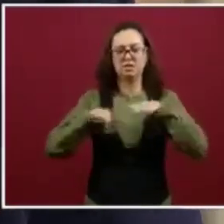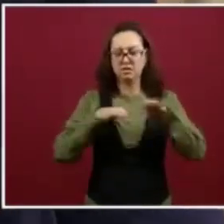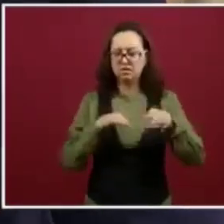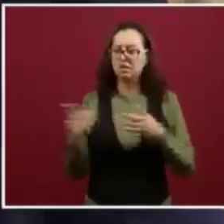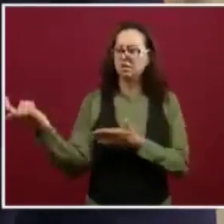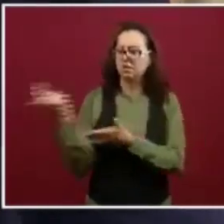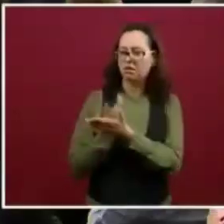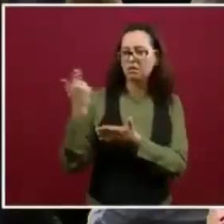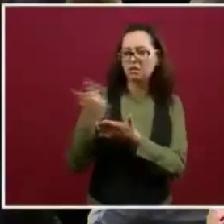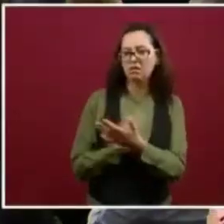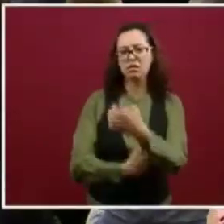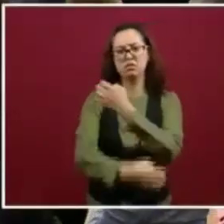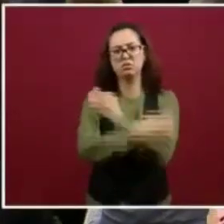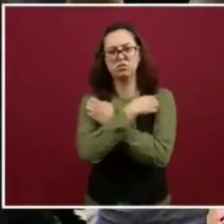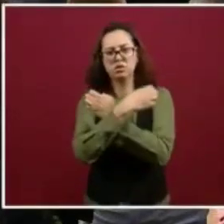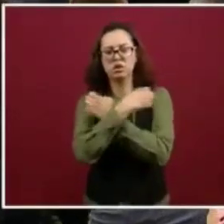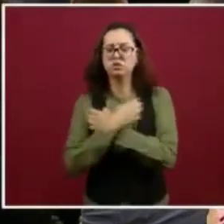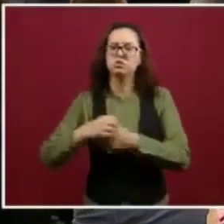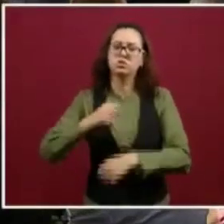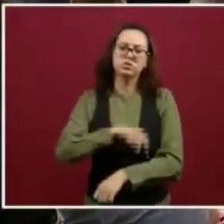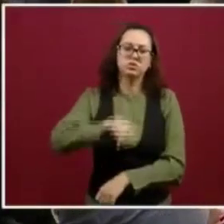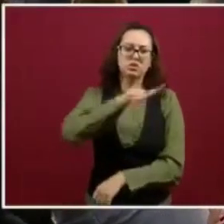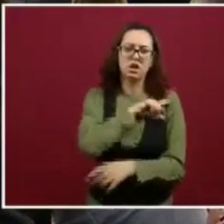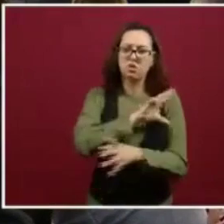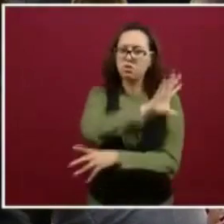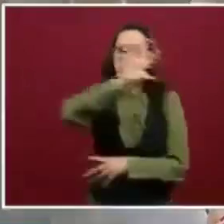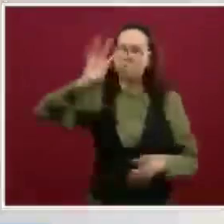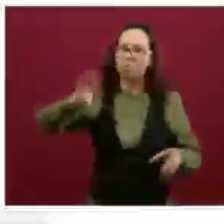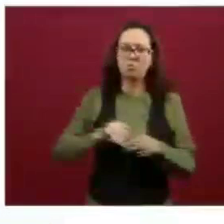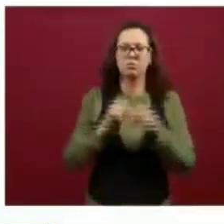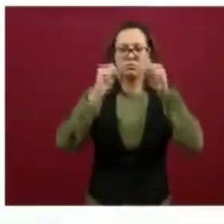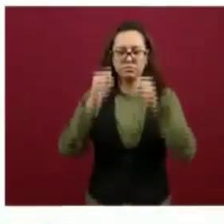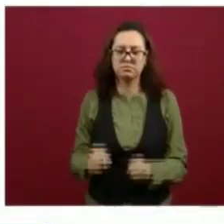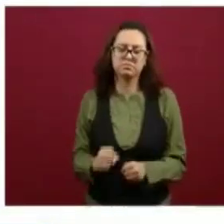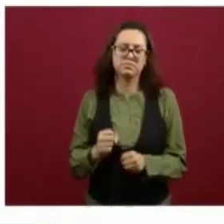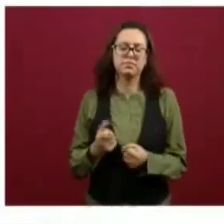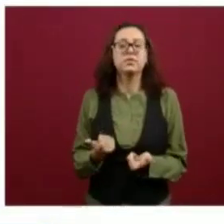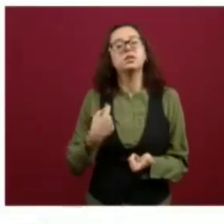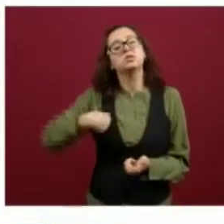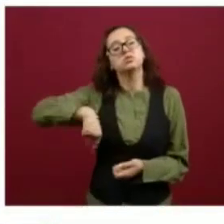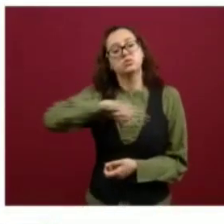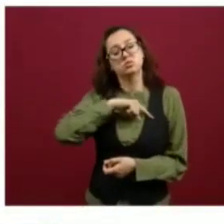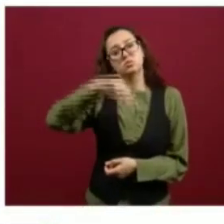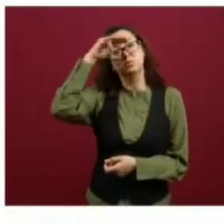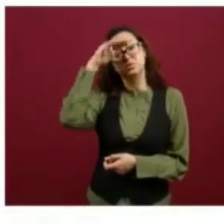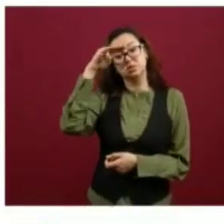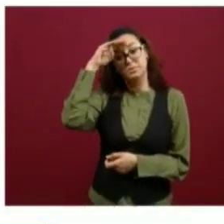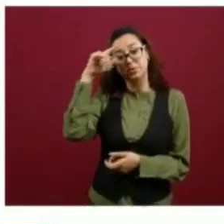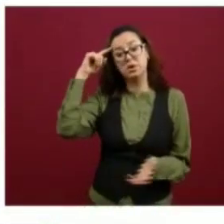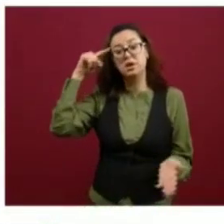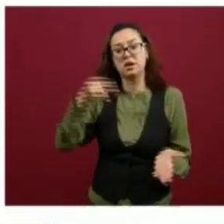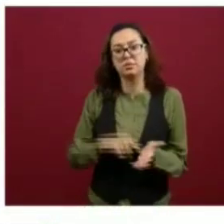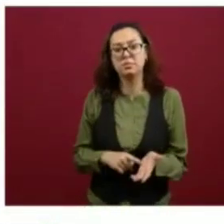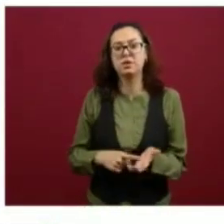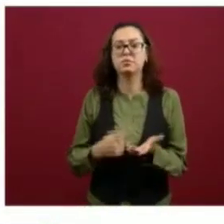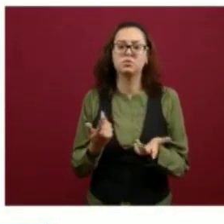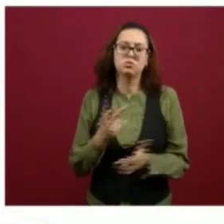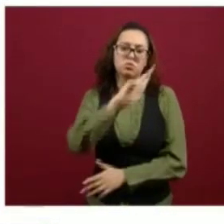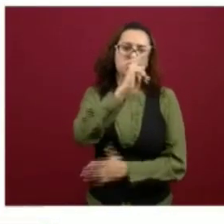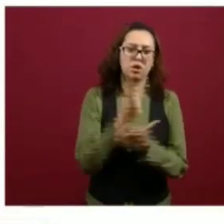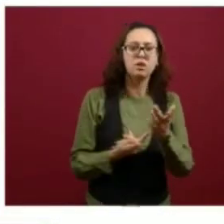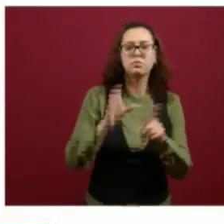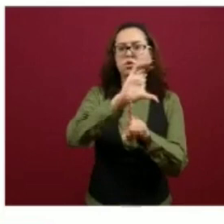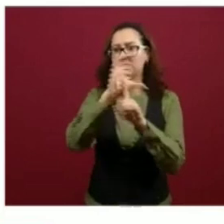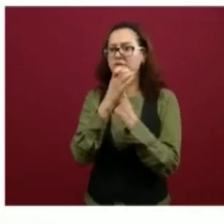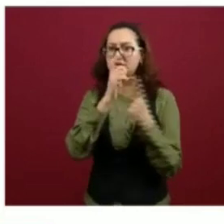en la educación, en la protección social. Y creemos desde la perspectiva de las agencias, fondos y programas, que